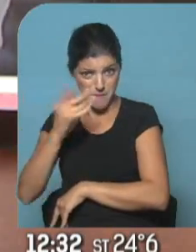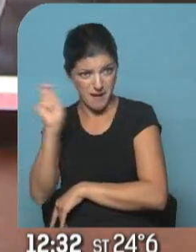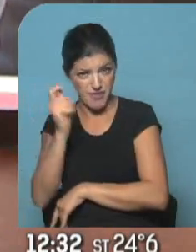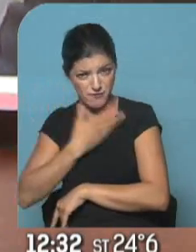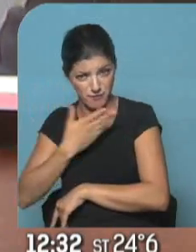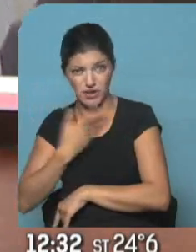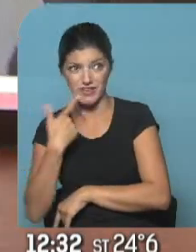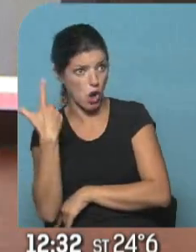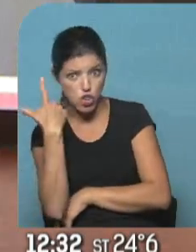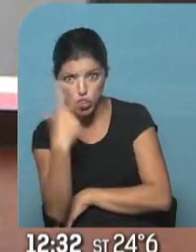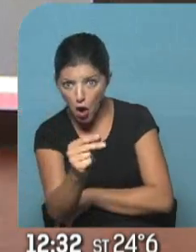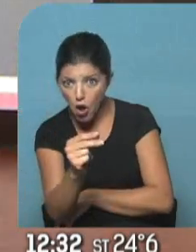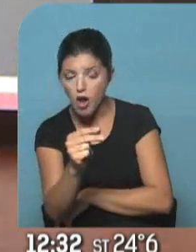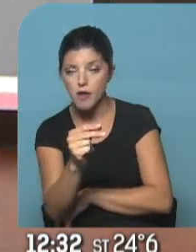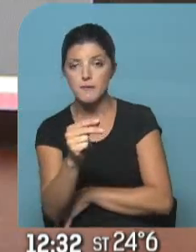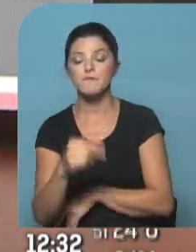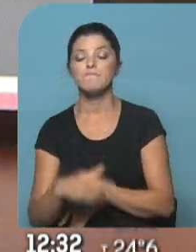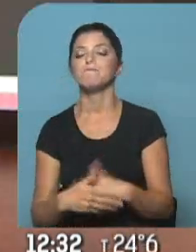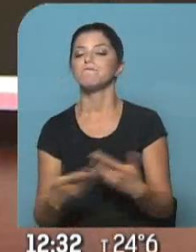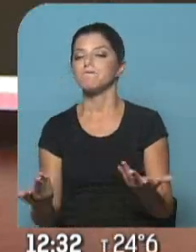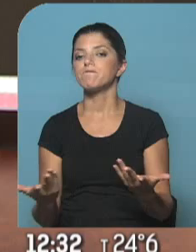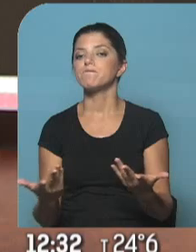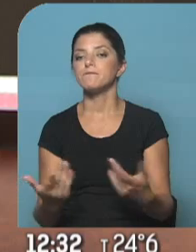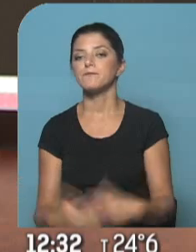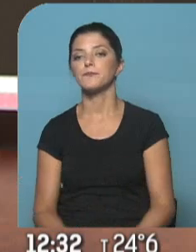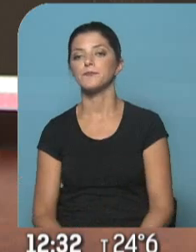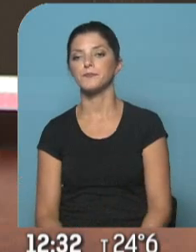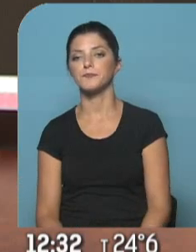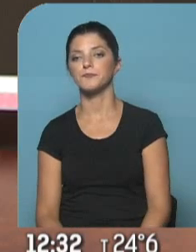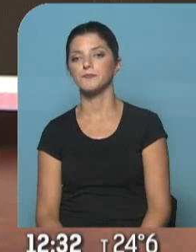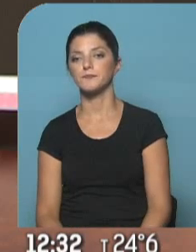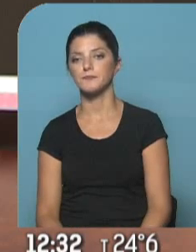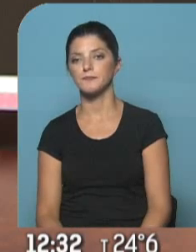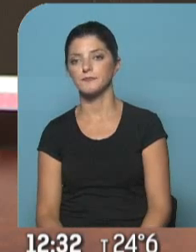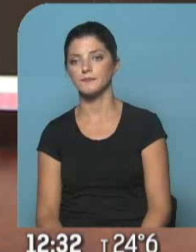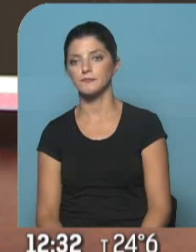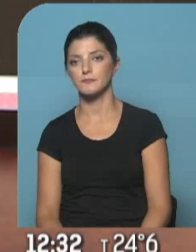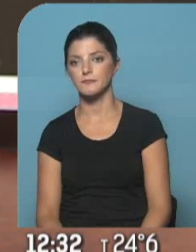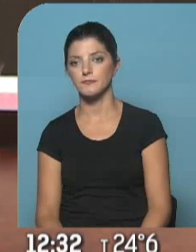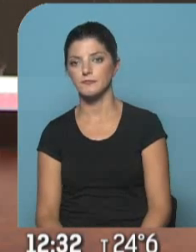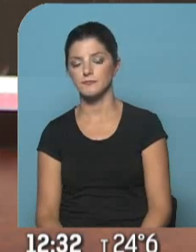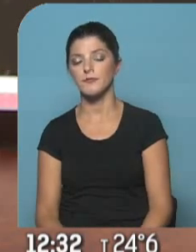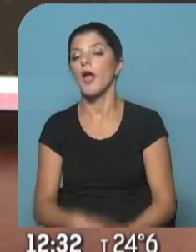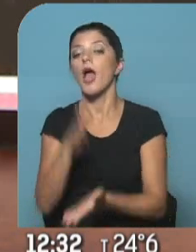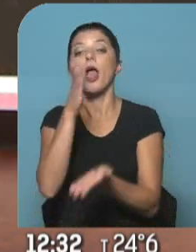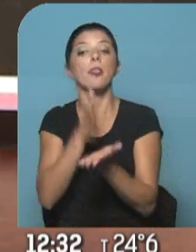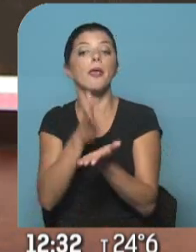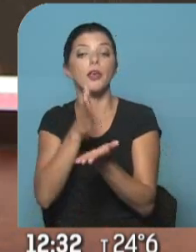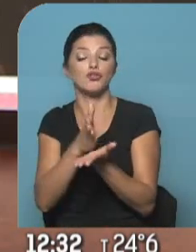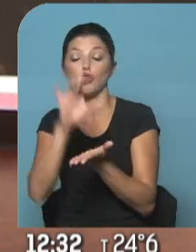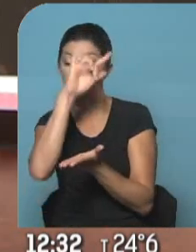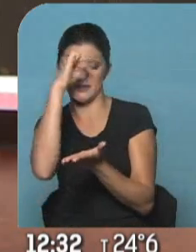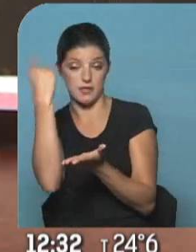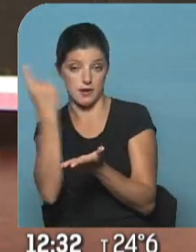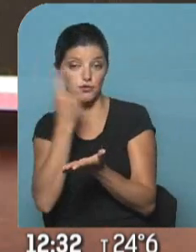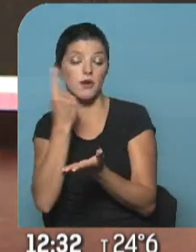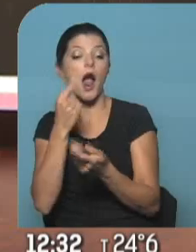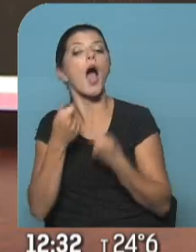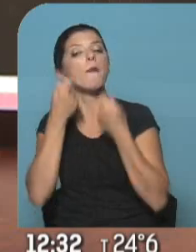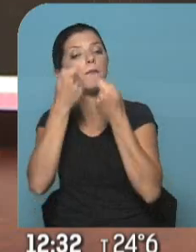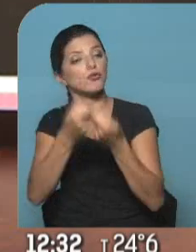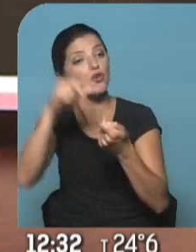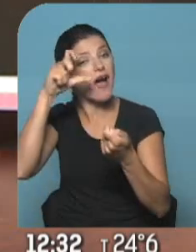posibilidad. Fue a partir de una interpretación del derecho internacional a favor de Evo Morales y de